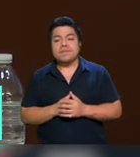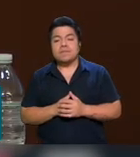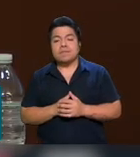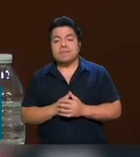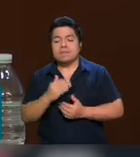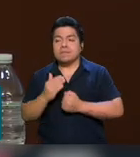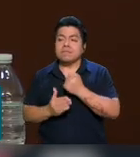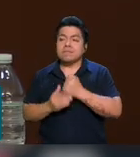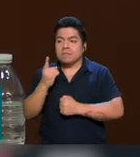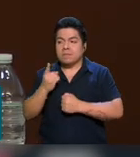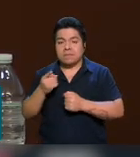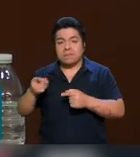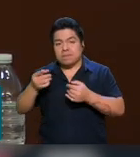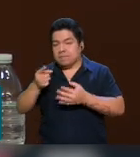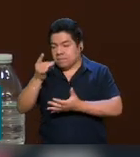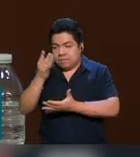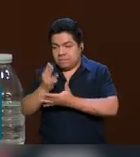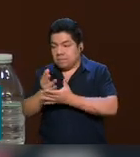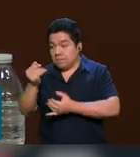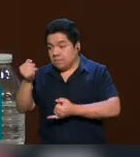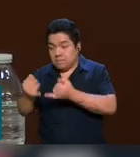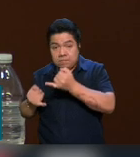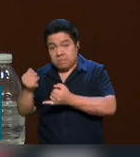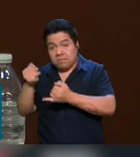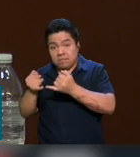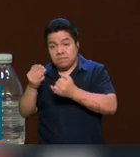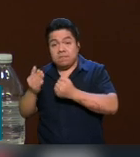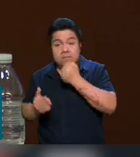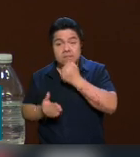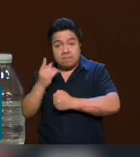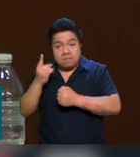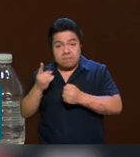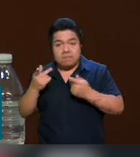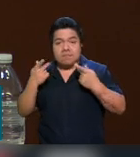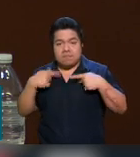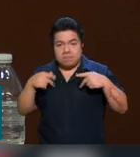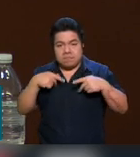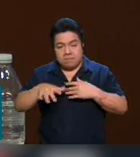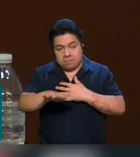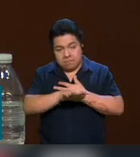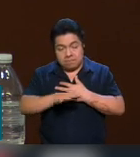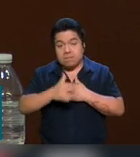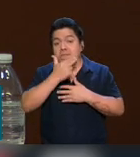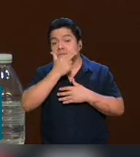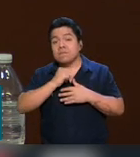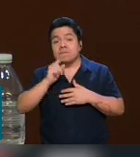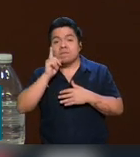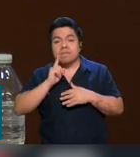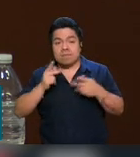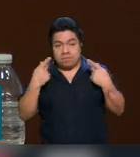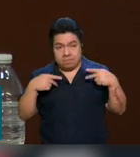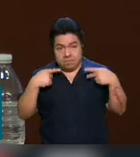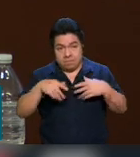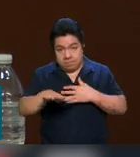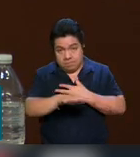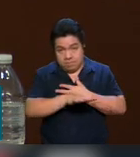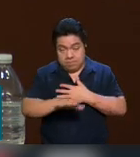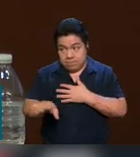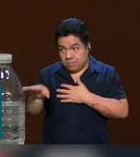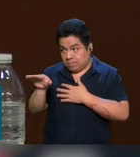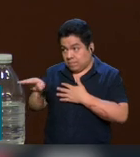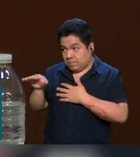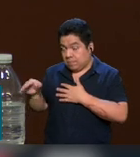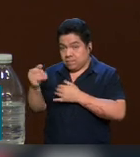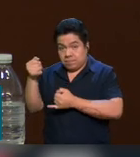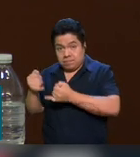¿Por qué decimos que es momento de los jueces? Porque personas, ciudadanos, han pedido a los jueces